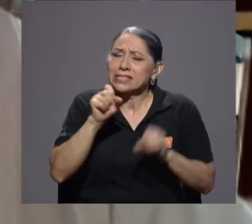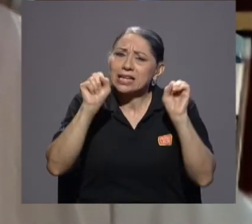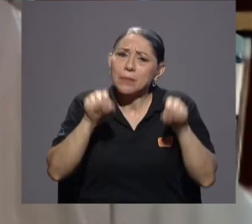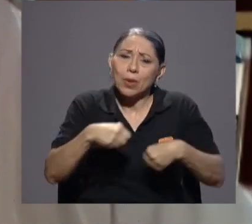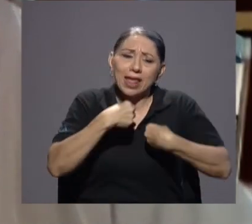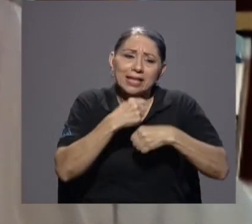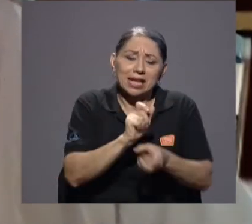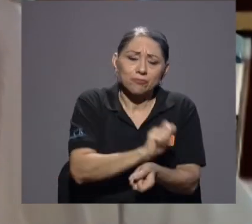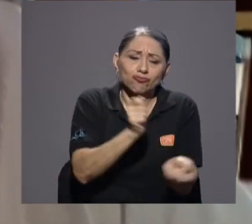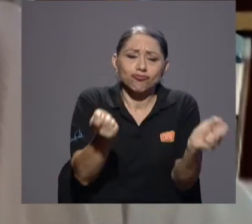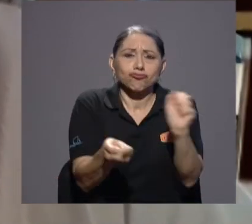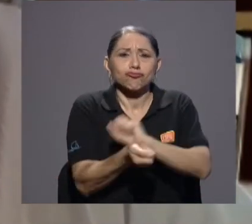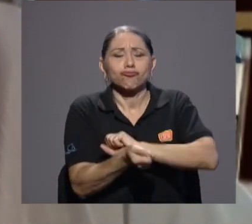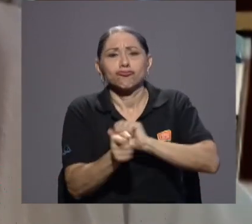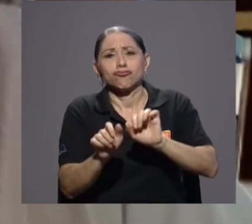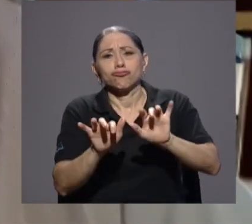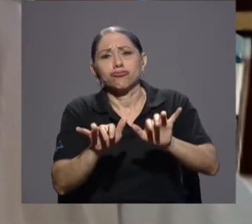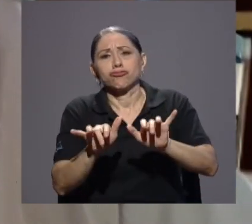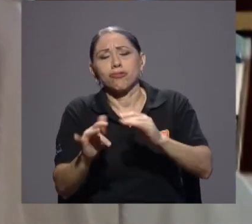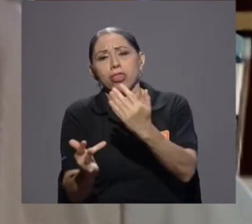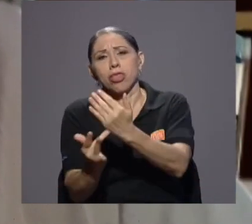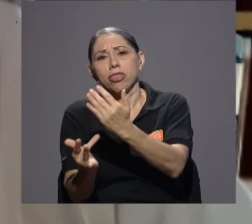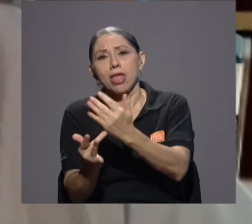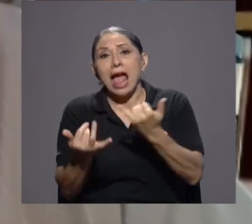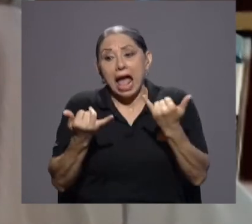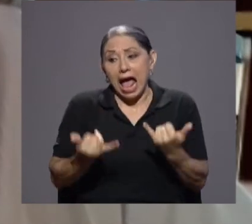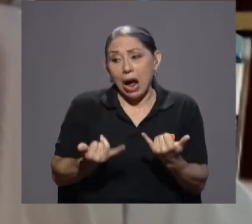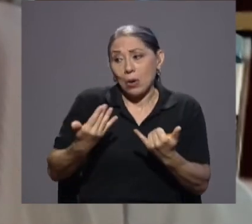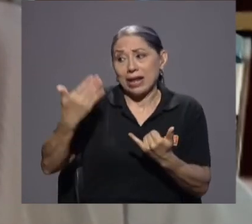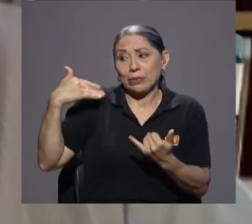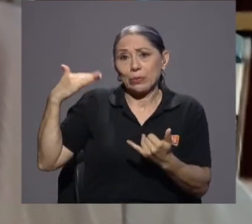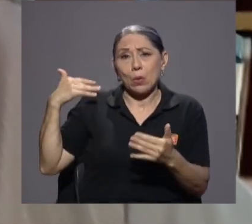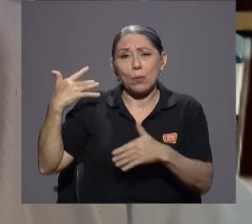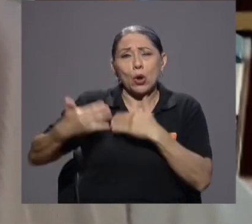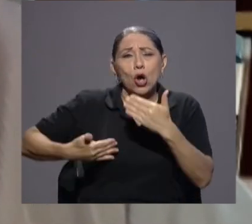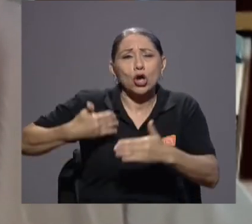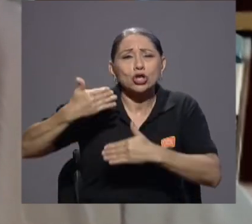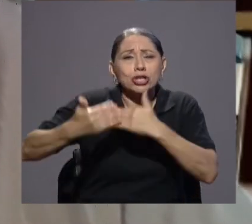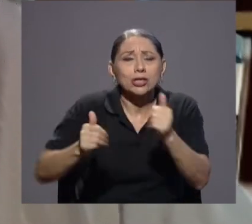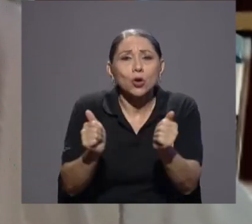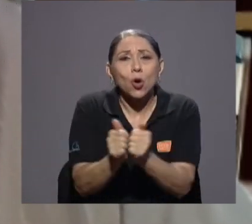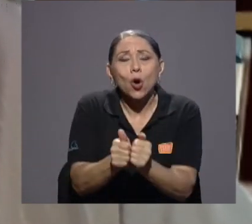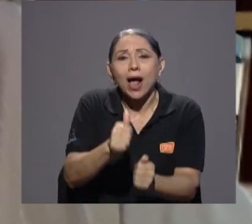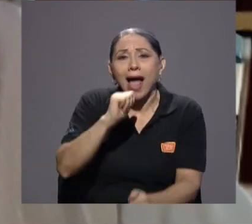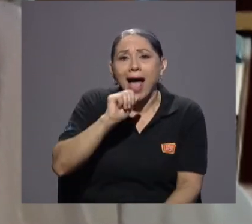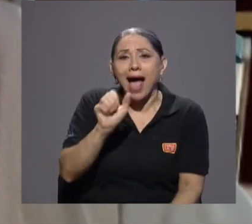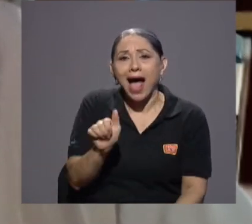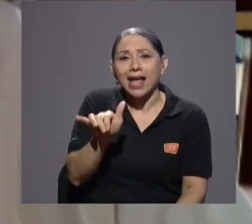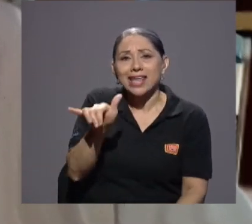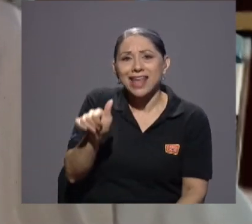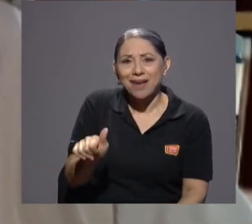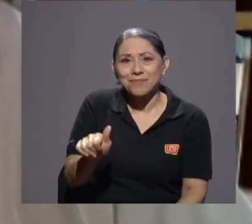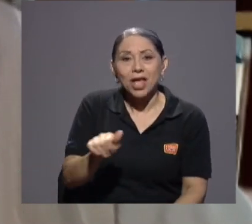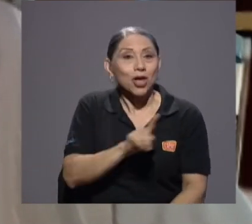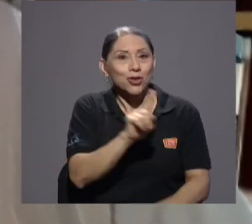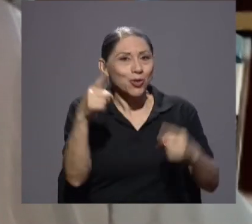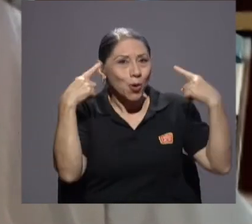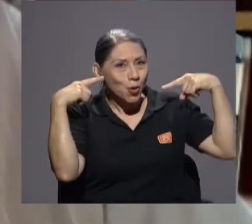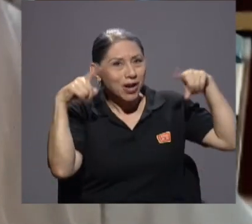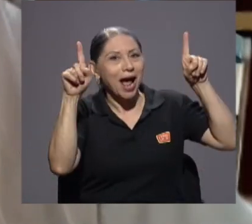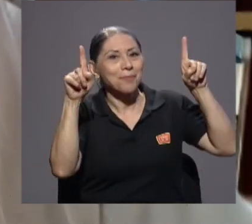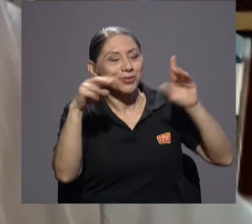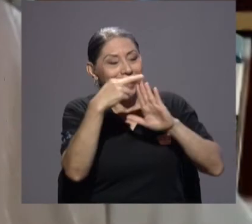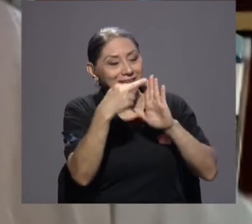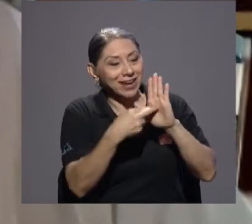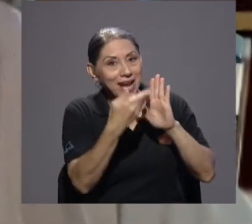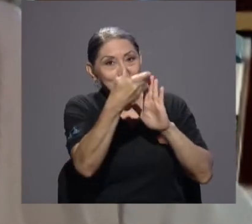de trámites. Ahora acabamos de terminar un proceso largo con el AIA, y aunque no logramos que en su reglamento de operaciones se metiera el trámite digital de